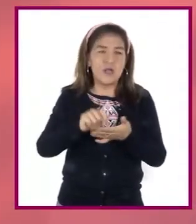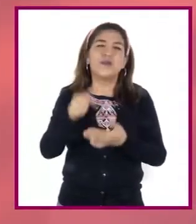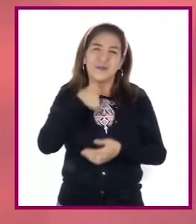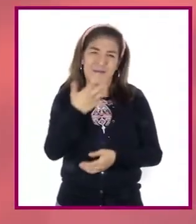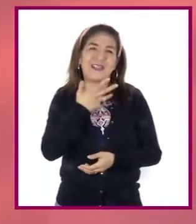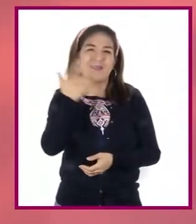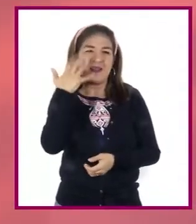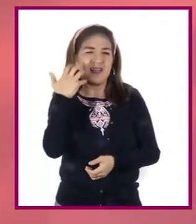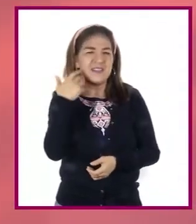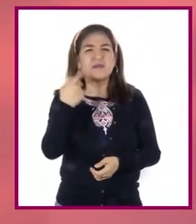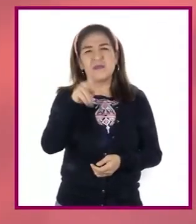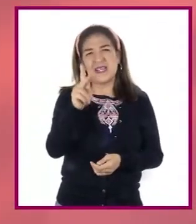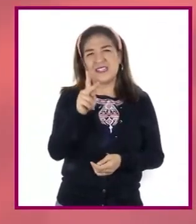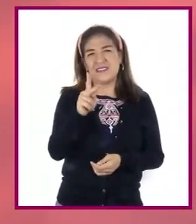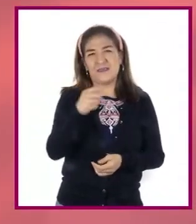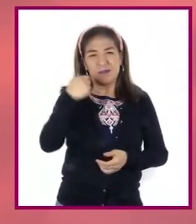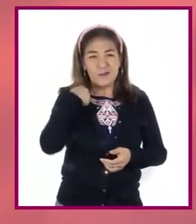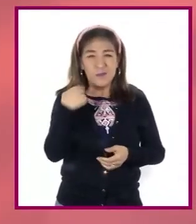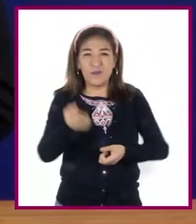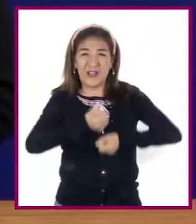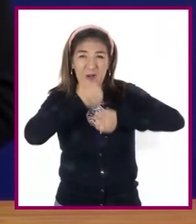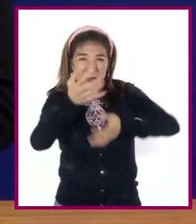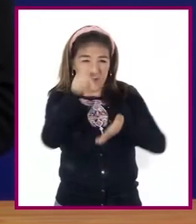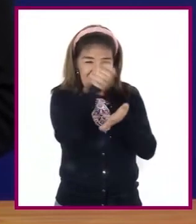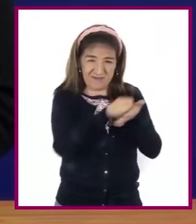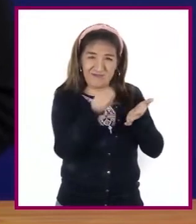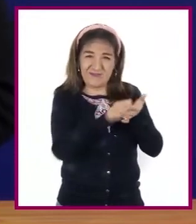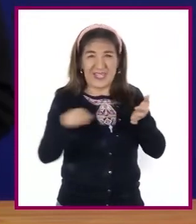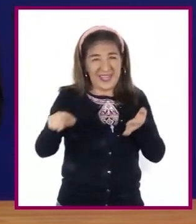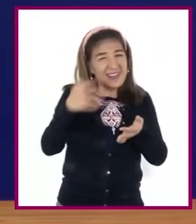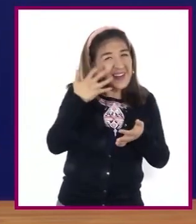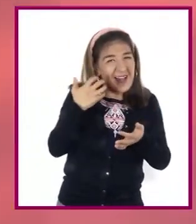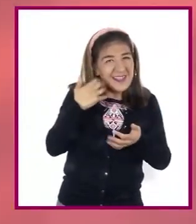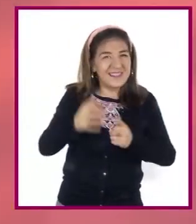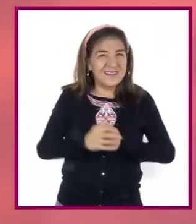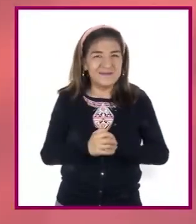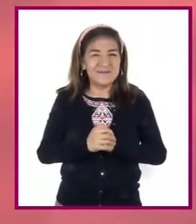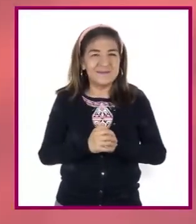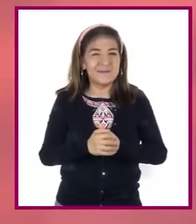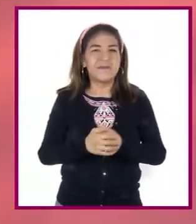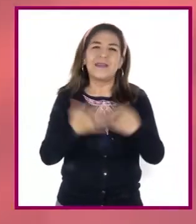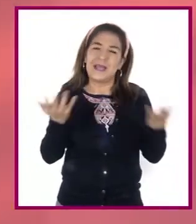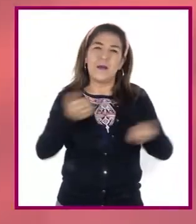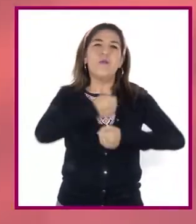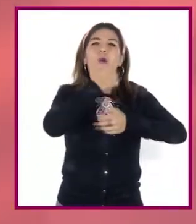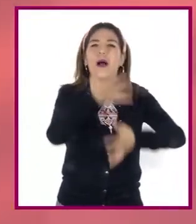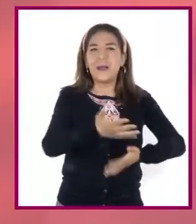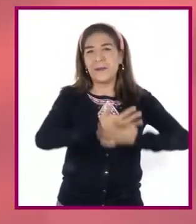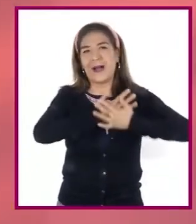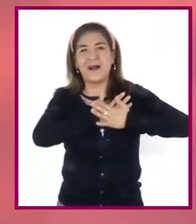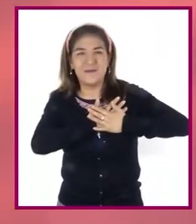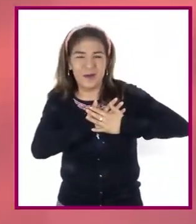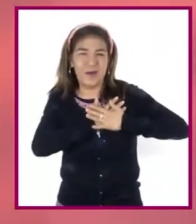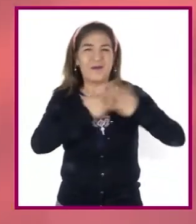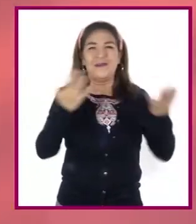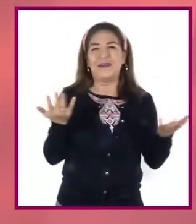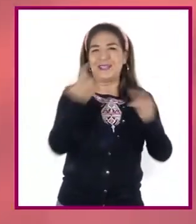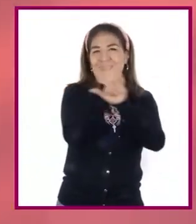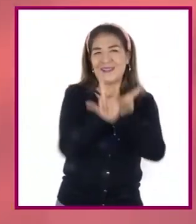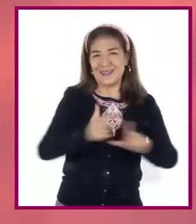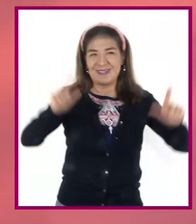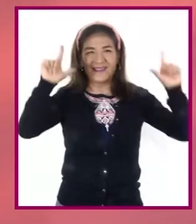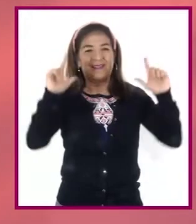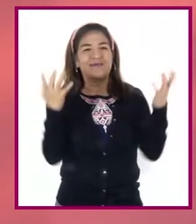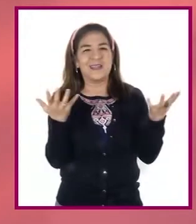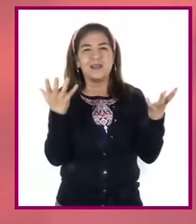me parece muy raro lo del poema. Los poemas son para el amor, para la libertad,